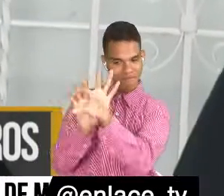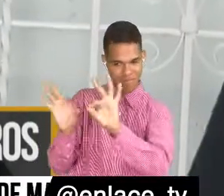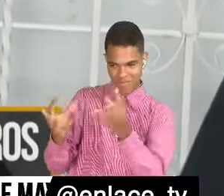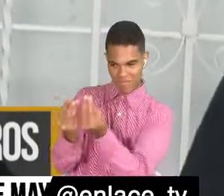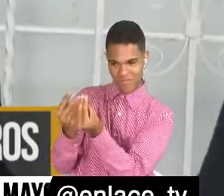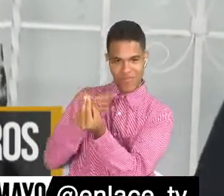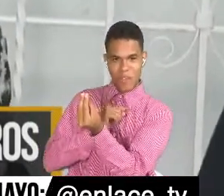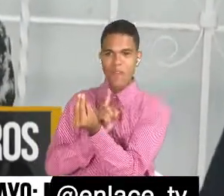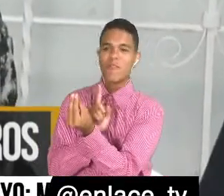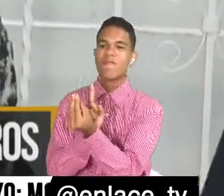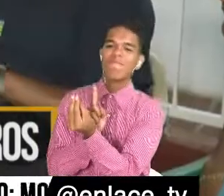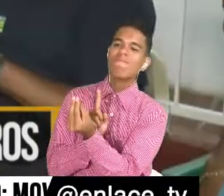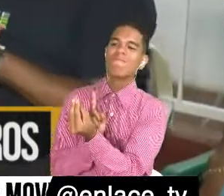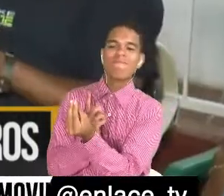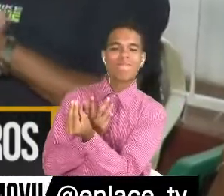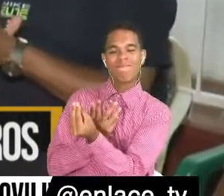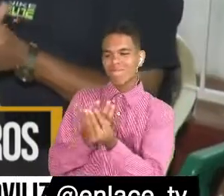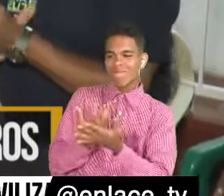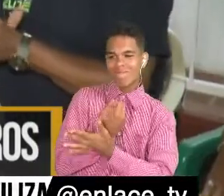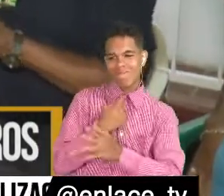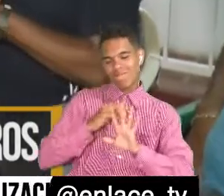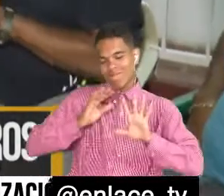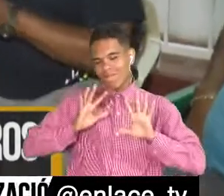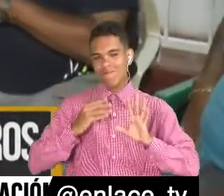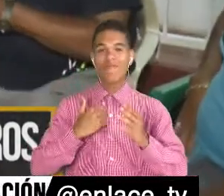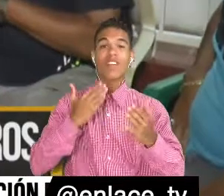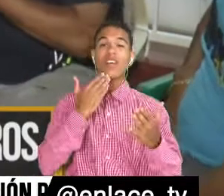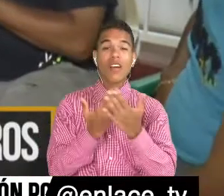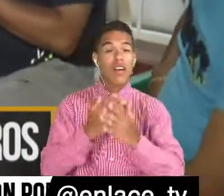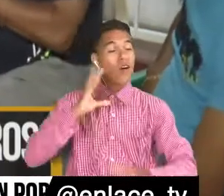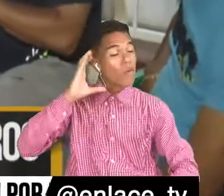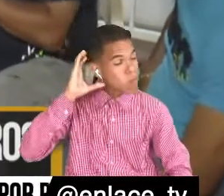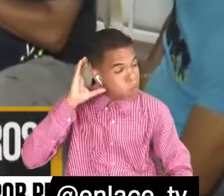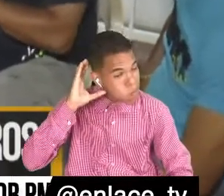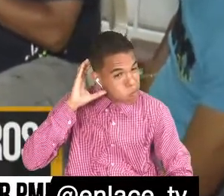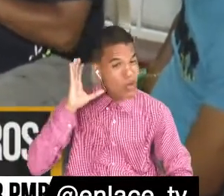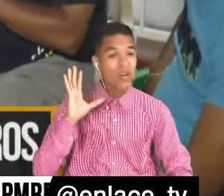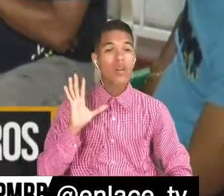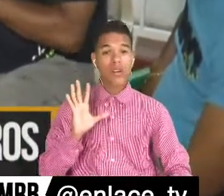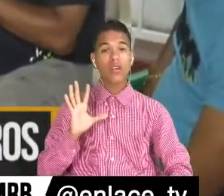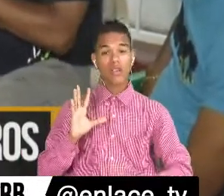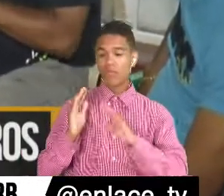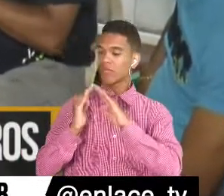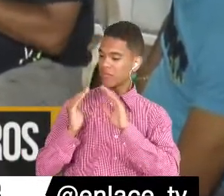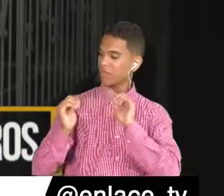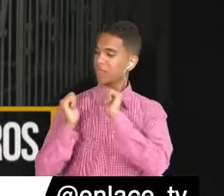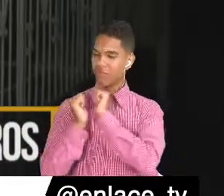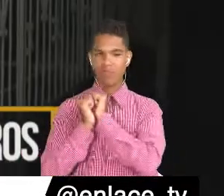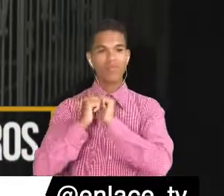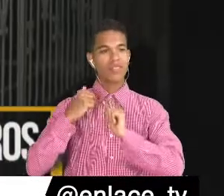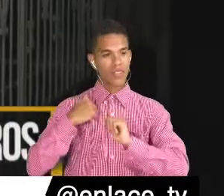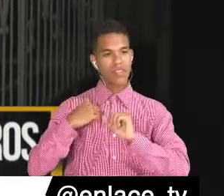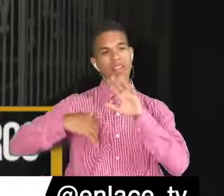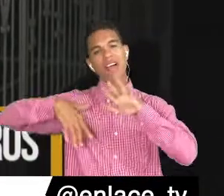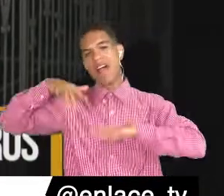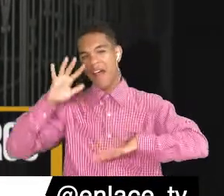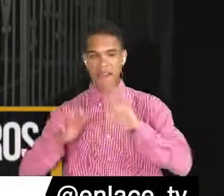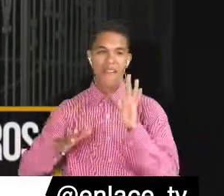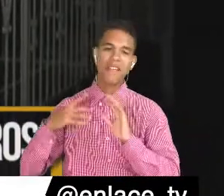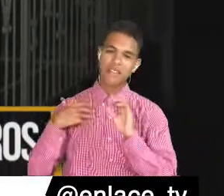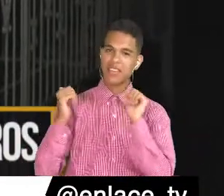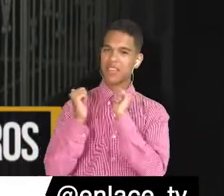pues no me dan la oportunidad a mí, pero entonces pues gracias a Dios, hoy en día estoy al lado de Poli y lo acompaño de vez en cuando, siempre que